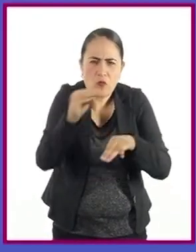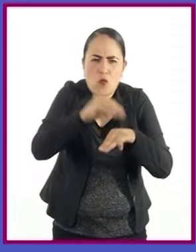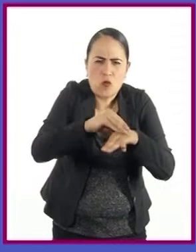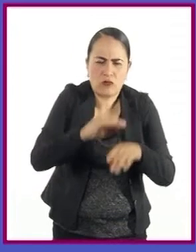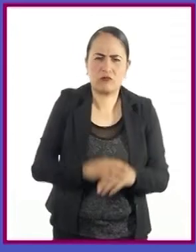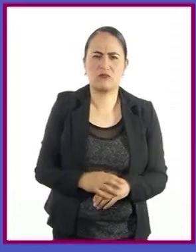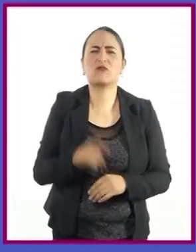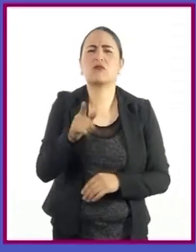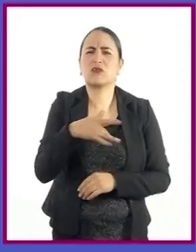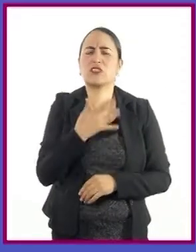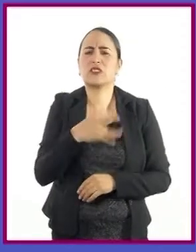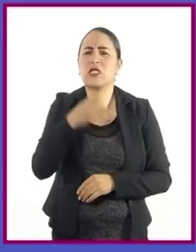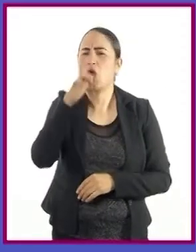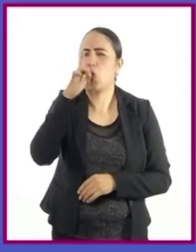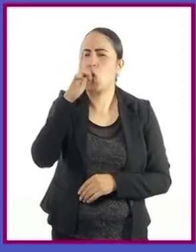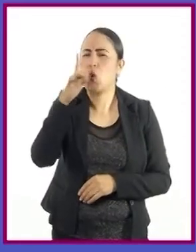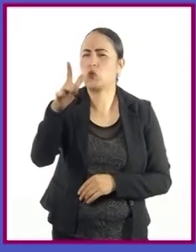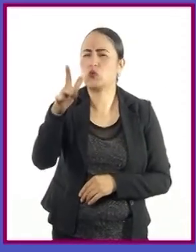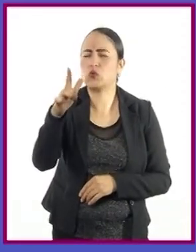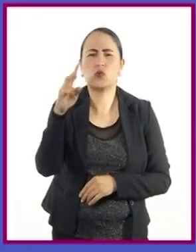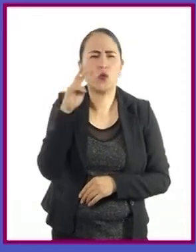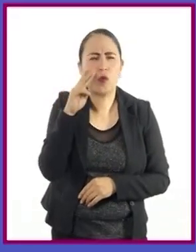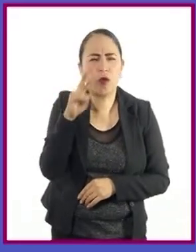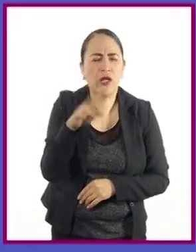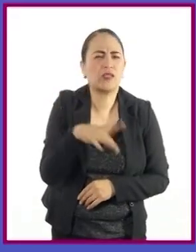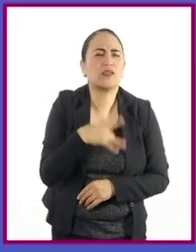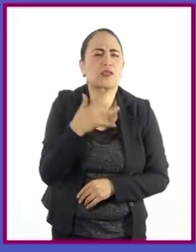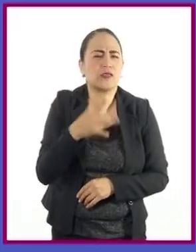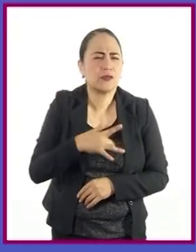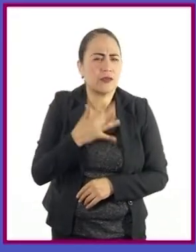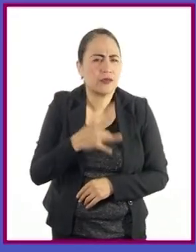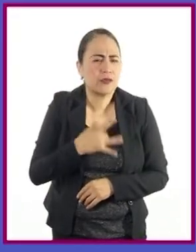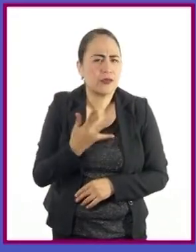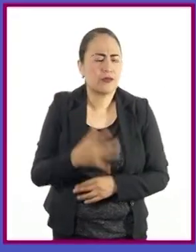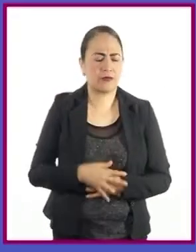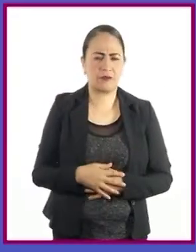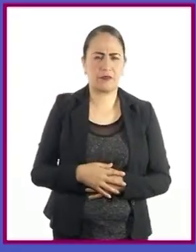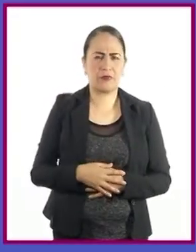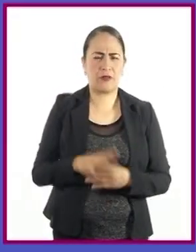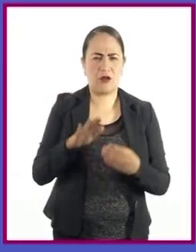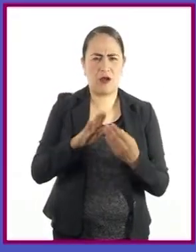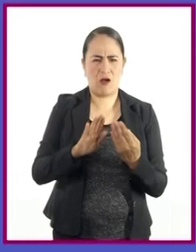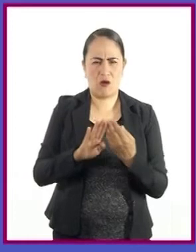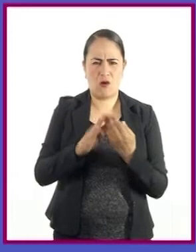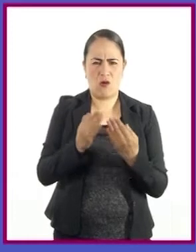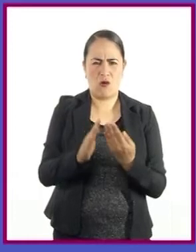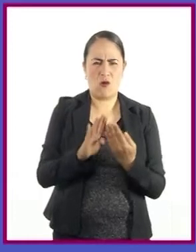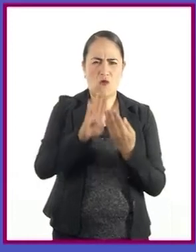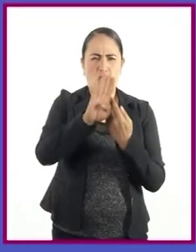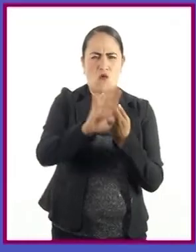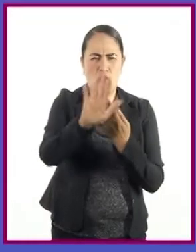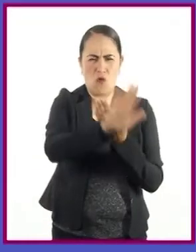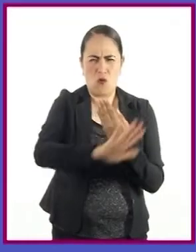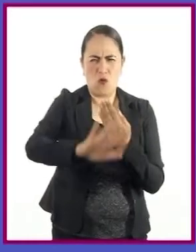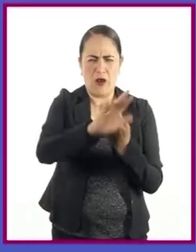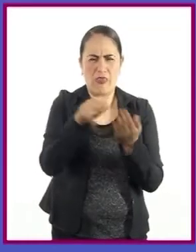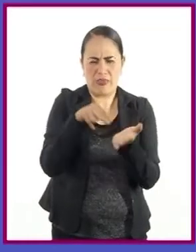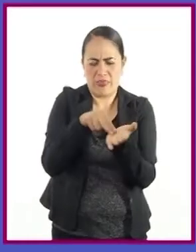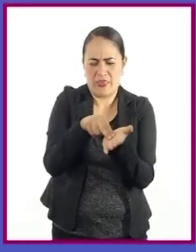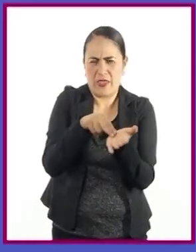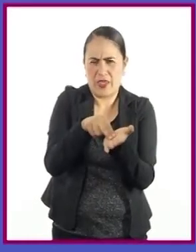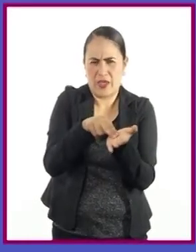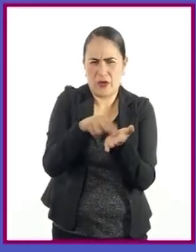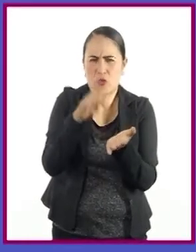iluminación? ¿Qué efecto causa? Bueno, pues tiene un fondo negro y una iluminación tenue.